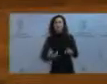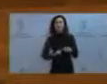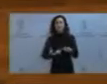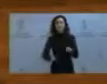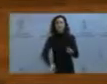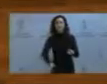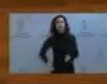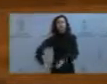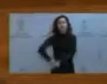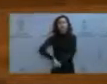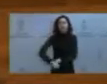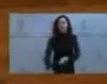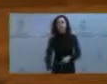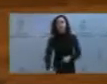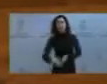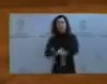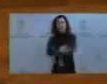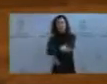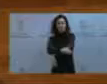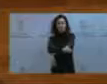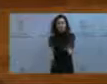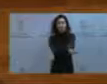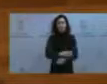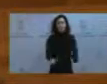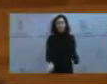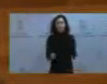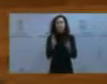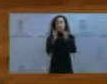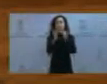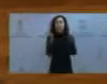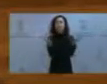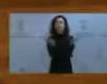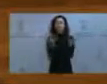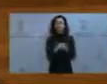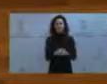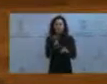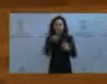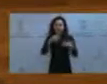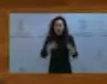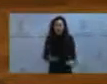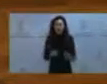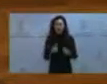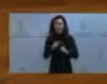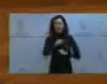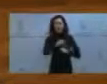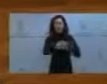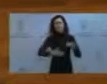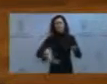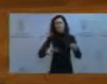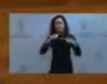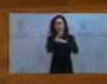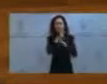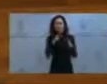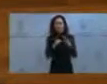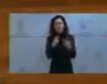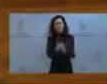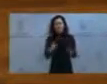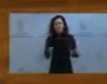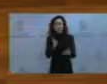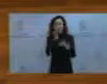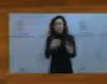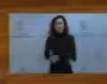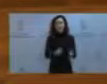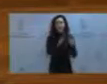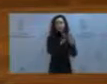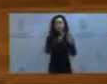rodilla, y en la cual nos encontramos con que actualmente en las listas de espera, octubre del 2017, existen